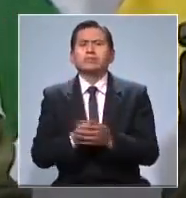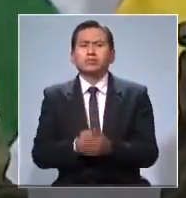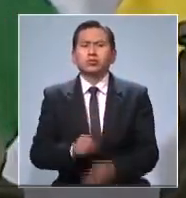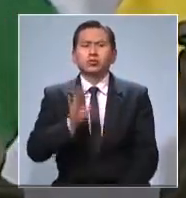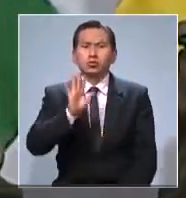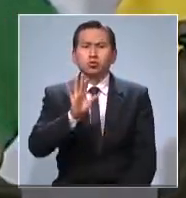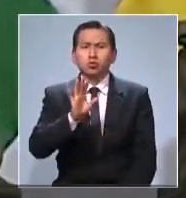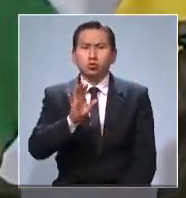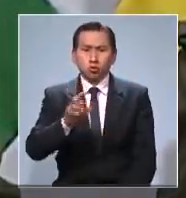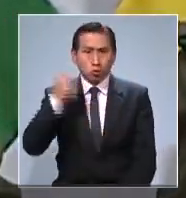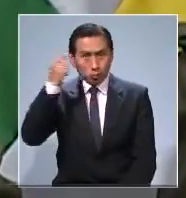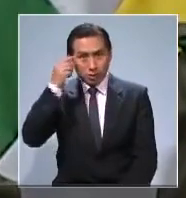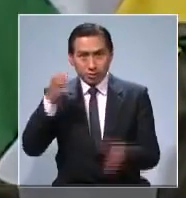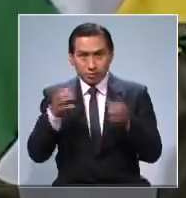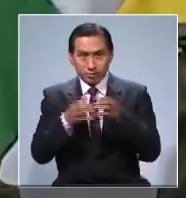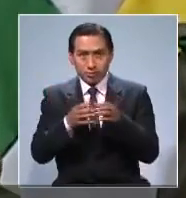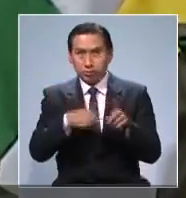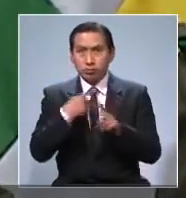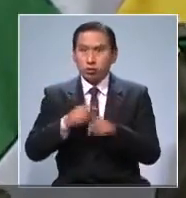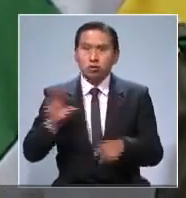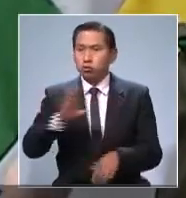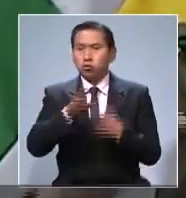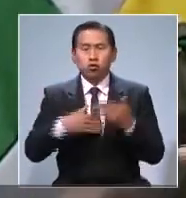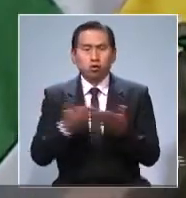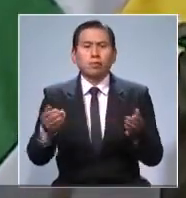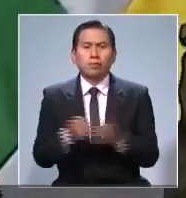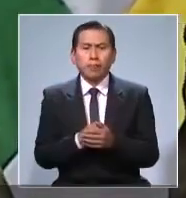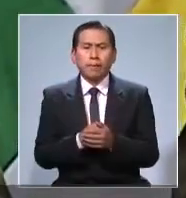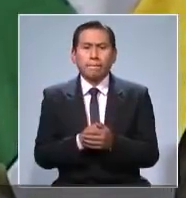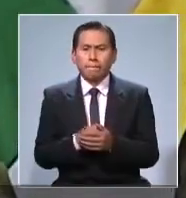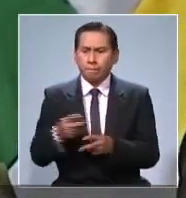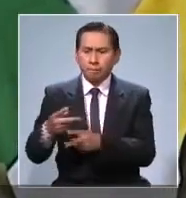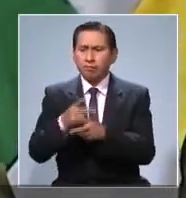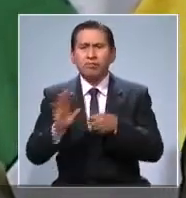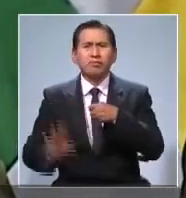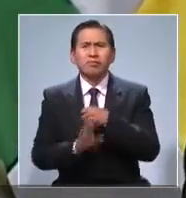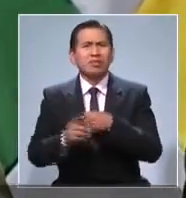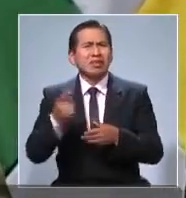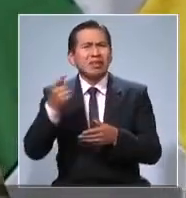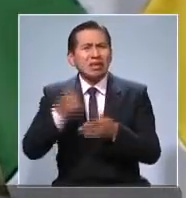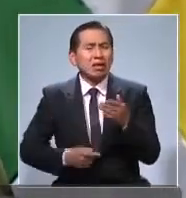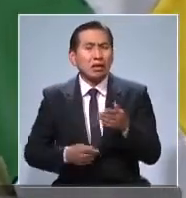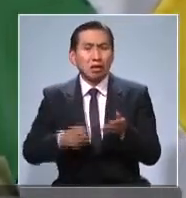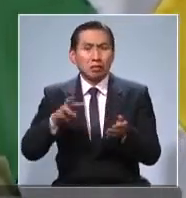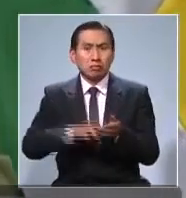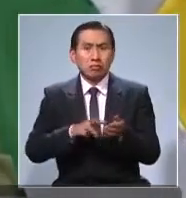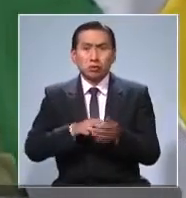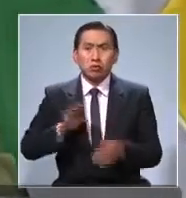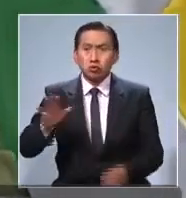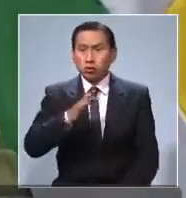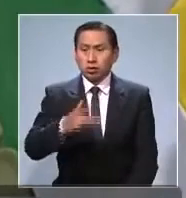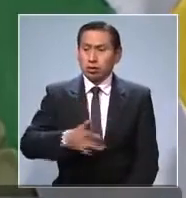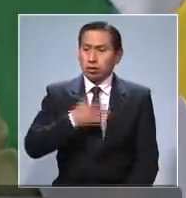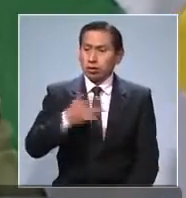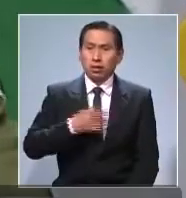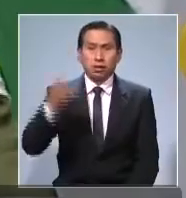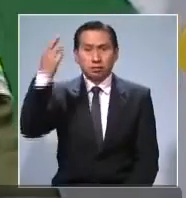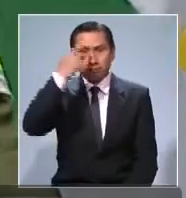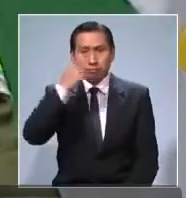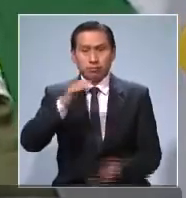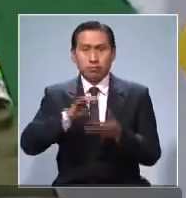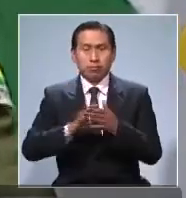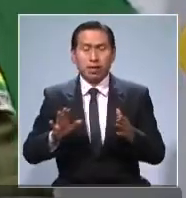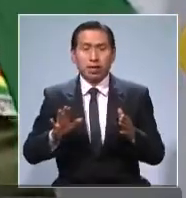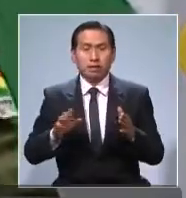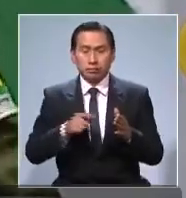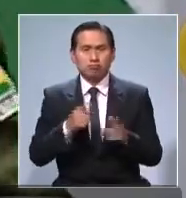al estamento gubernamental y también a la población. ¿Y qué es la seguridad? Es la sensación razonada de paz.